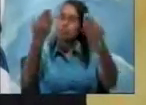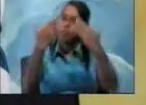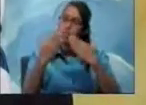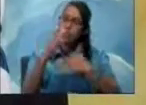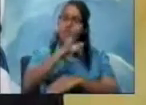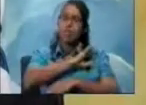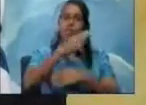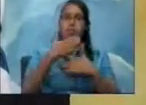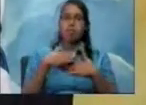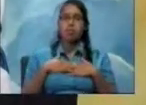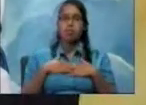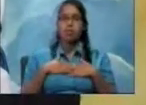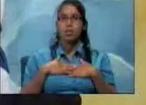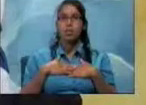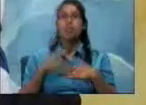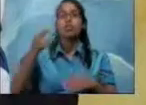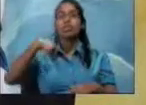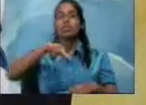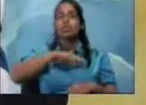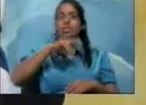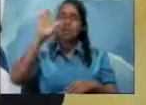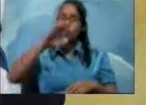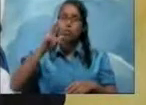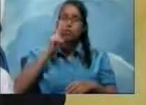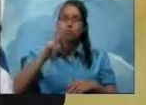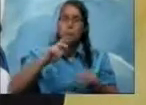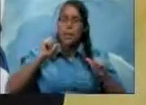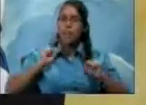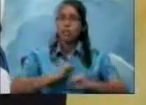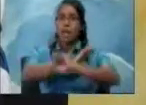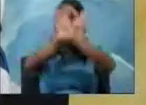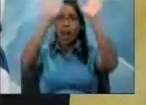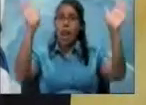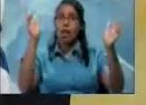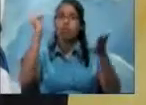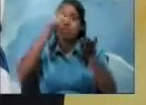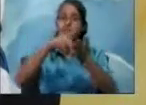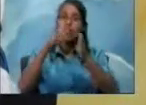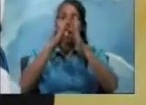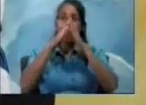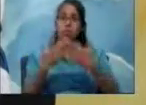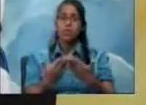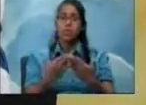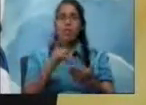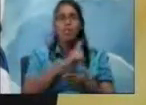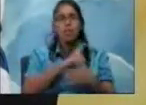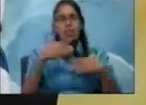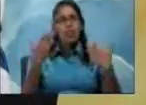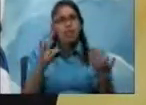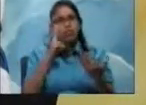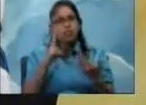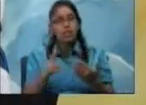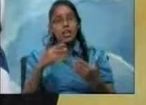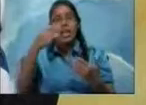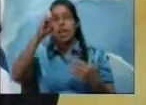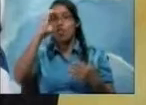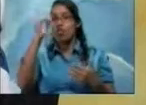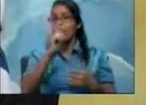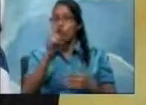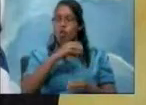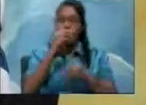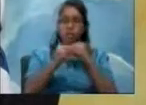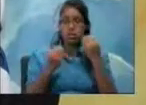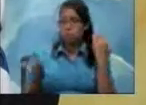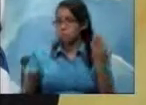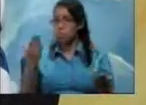hombres y nosotros tenemos que estar bien claro y aparece en la Biblia para que nos demos cuenta de qué nos vamos a dar cuenta que Dios no hace acepción de